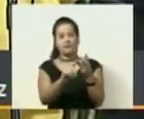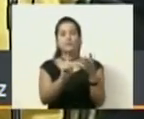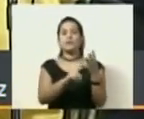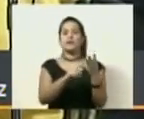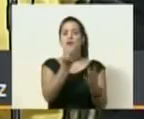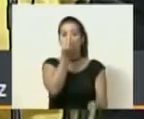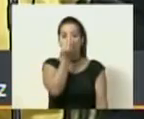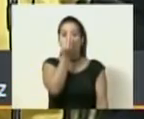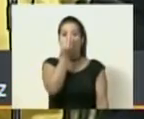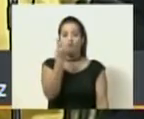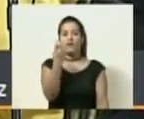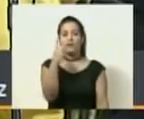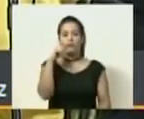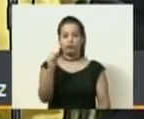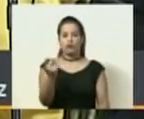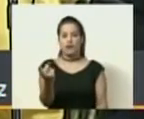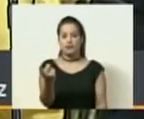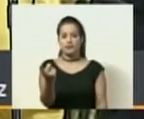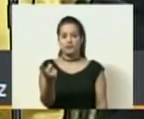neumonólogos,